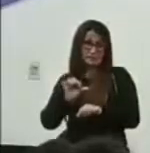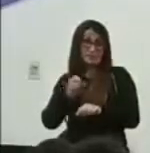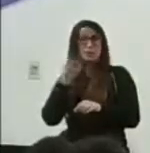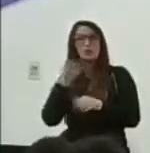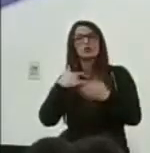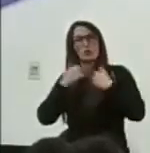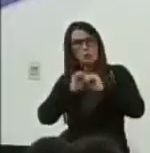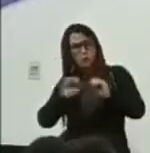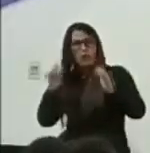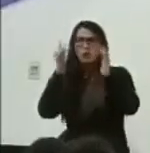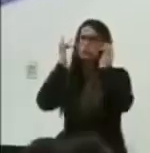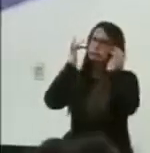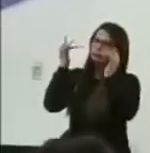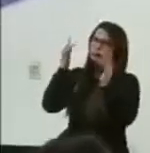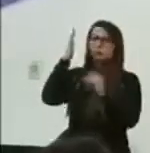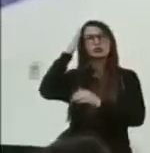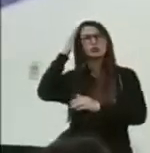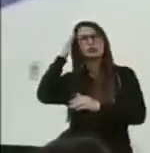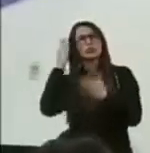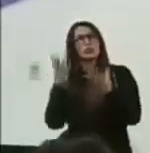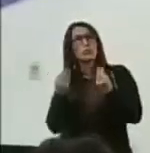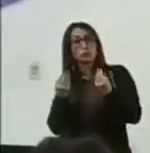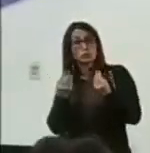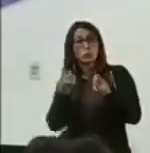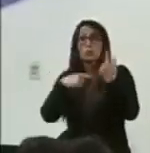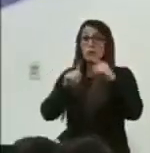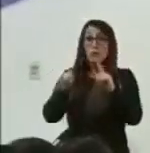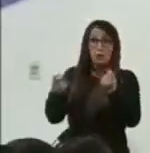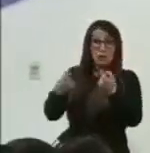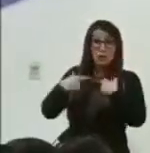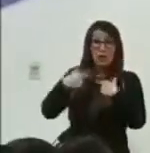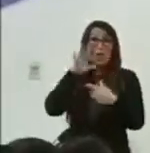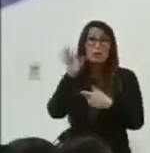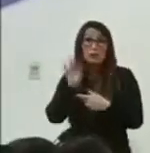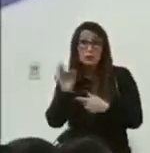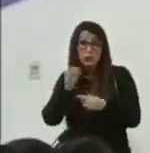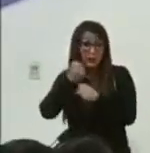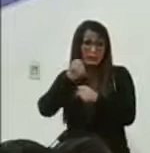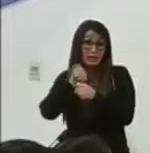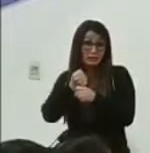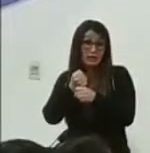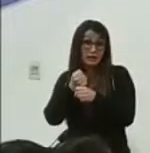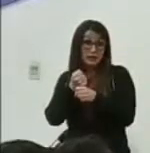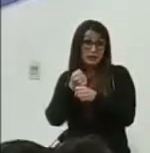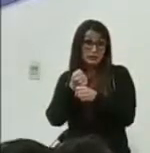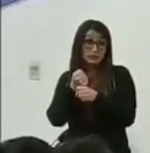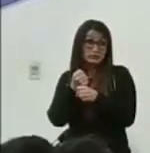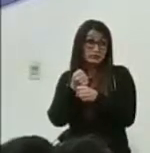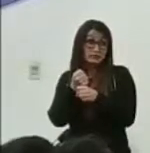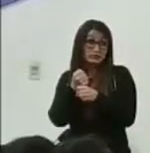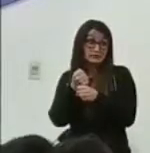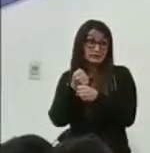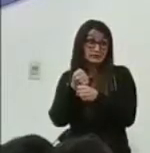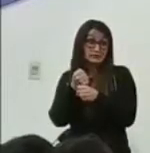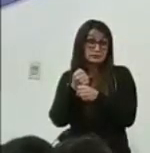te eduques y que sepas mucho, si no hay oportunidades de trabajo,